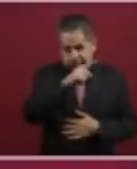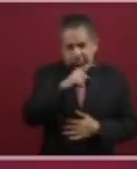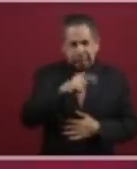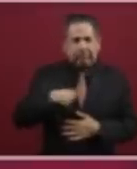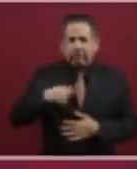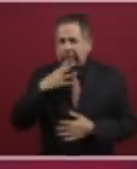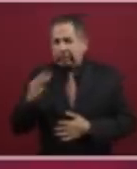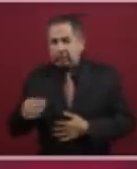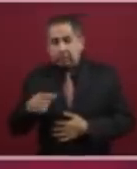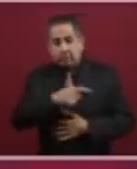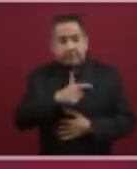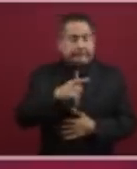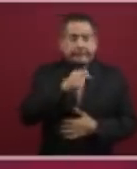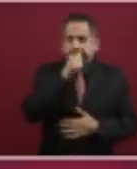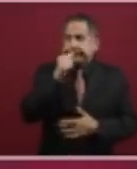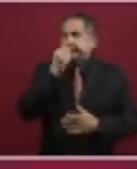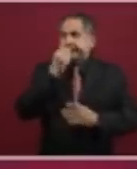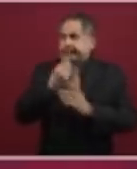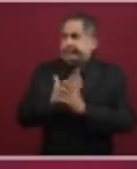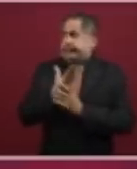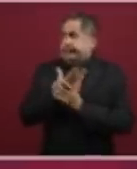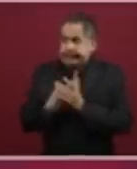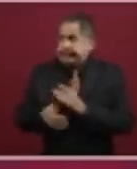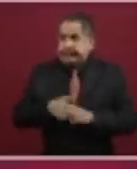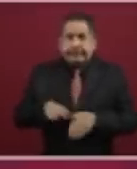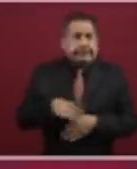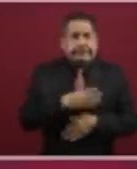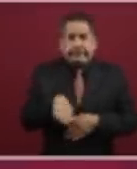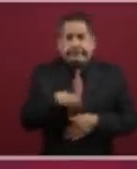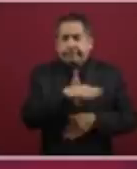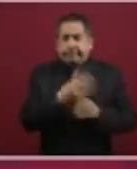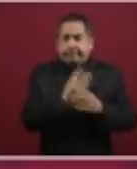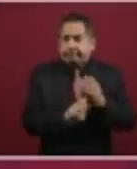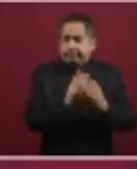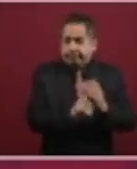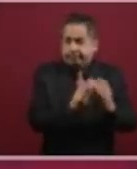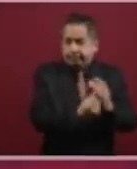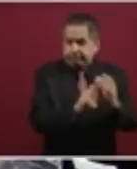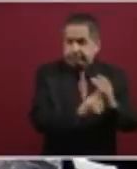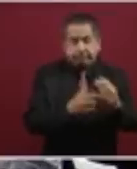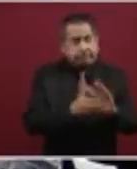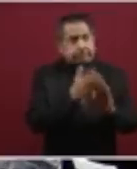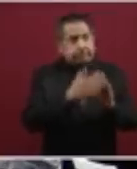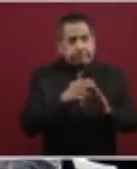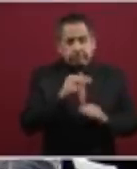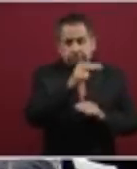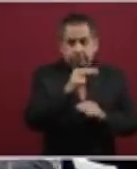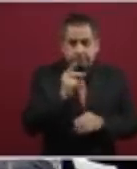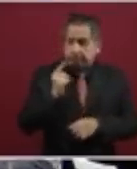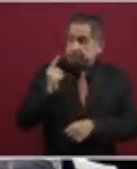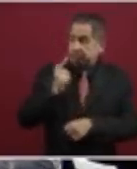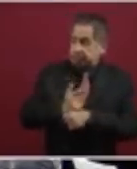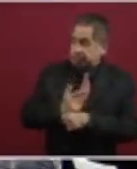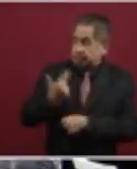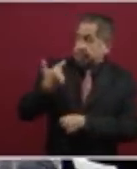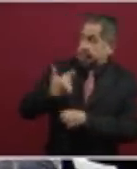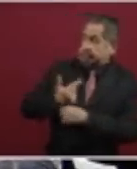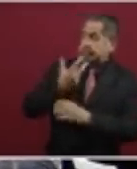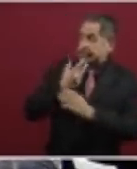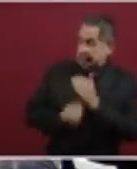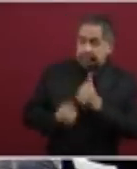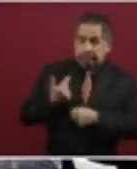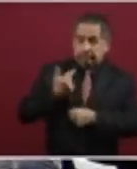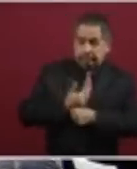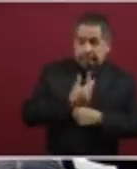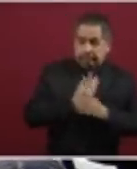al norte en un peregrinar arriesgando la vida. Se enteraba, porque tuvo que sacar